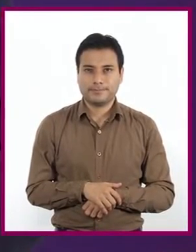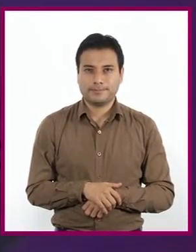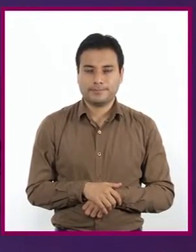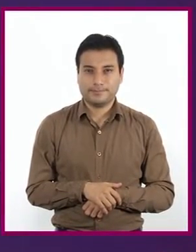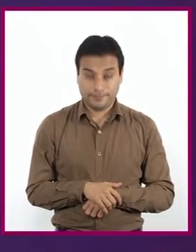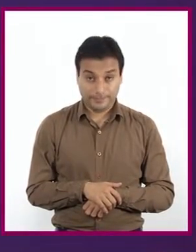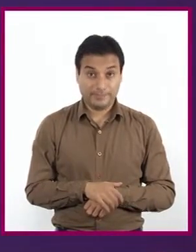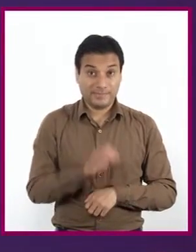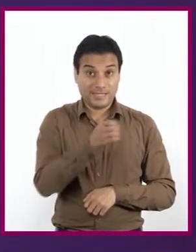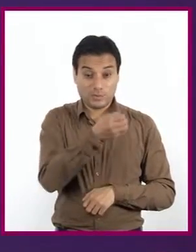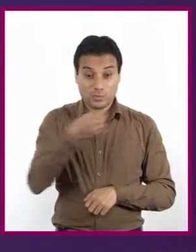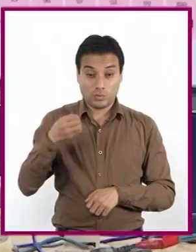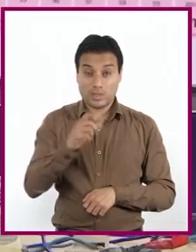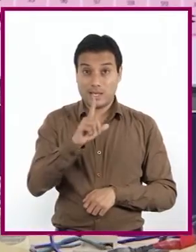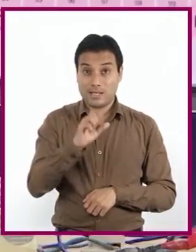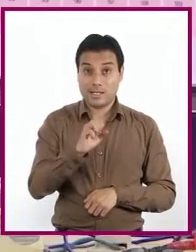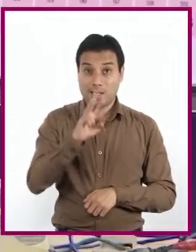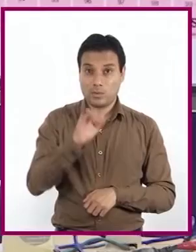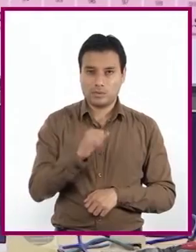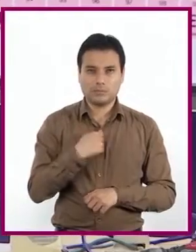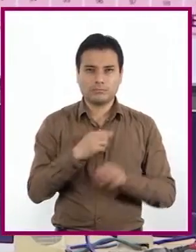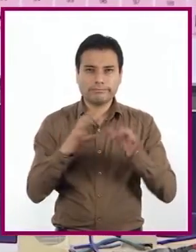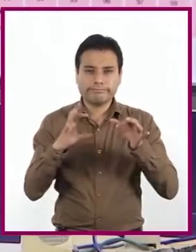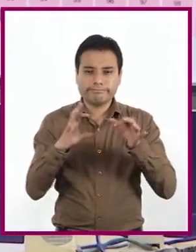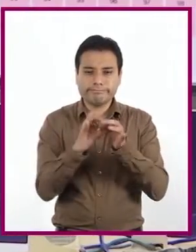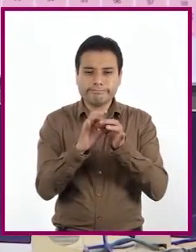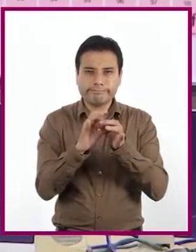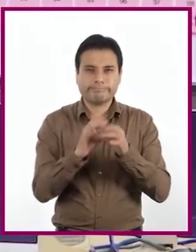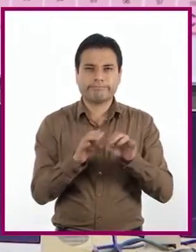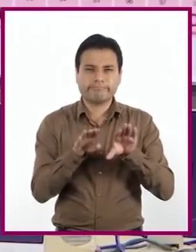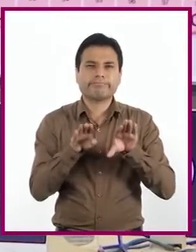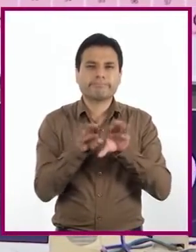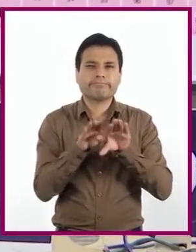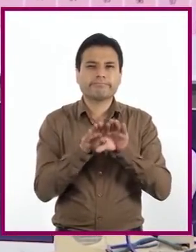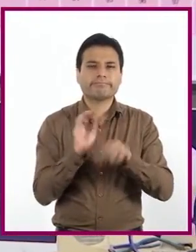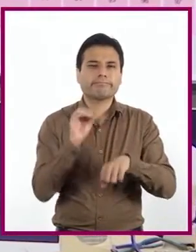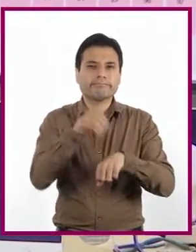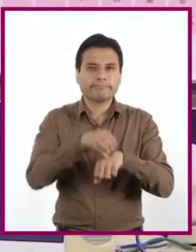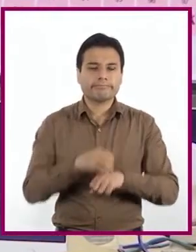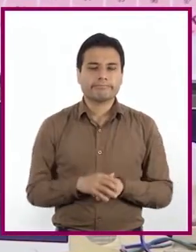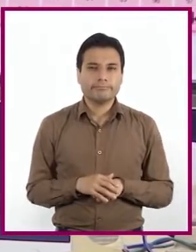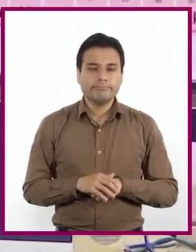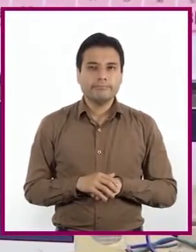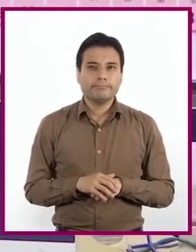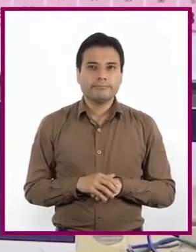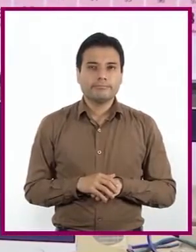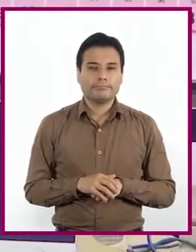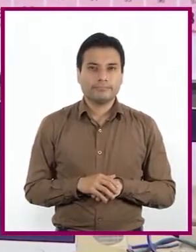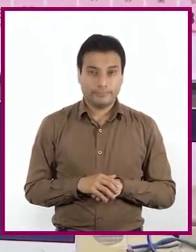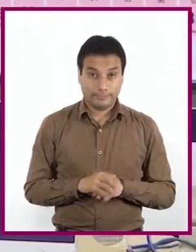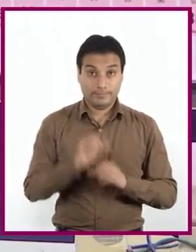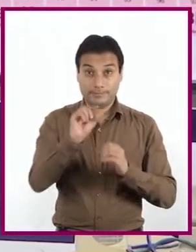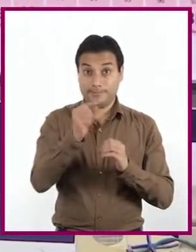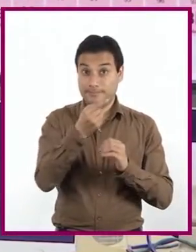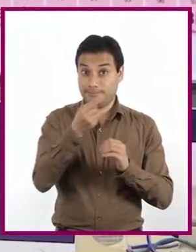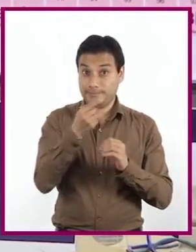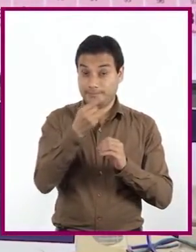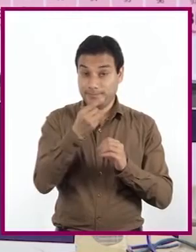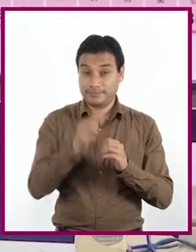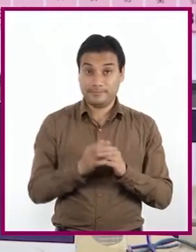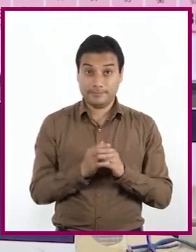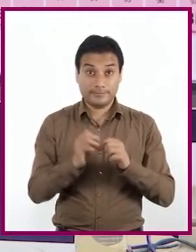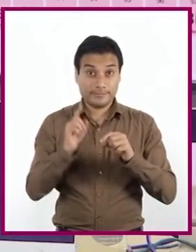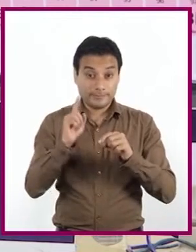de Lewis, para expresar los enlaces o uniones de otra forma, se sustituye un par de electrones por un